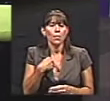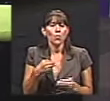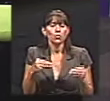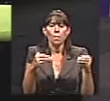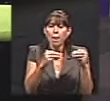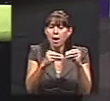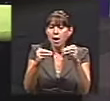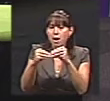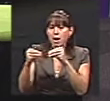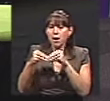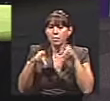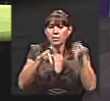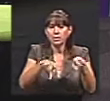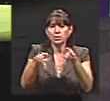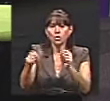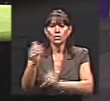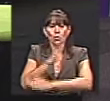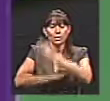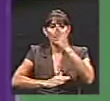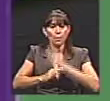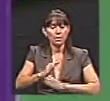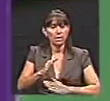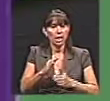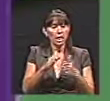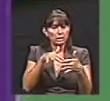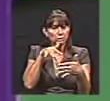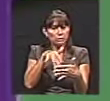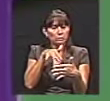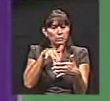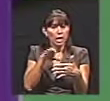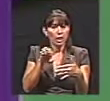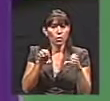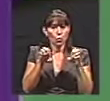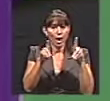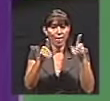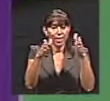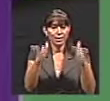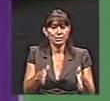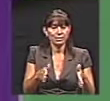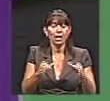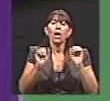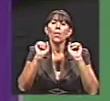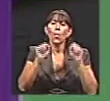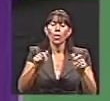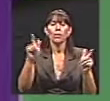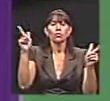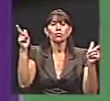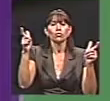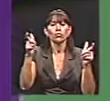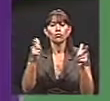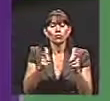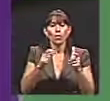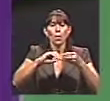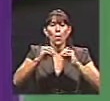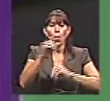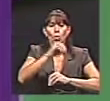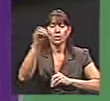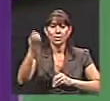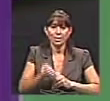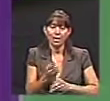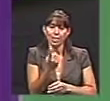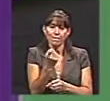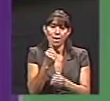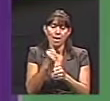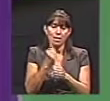cantidades de personas con discapacidad educadas, podremos bajar los niveles de desempleo para